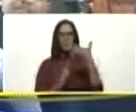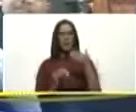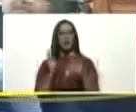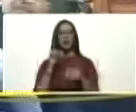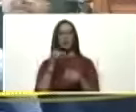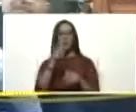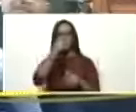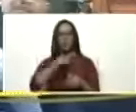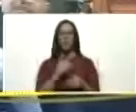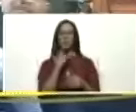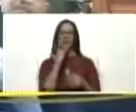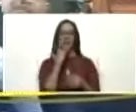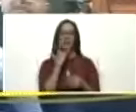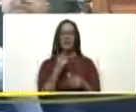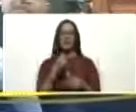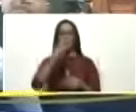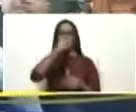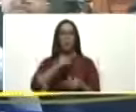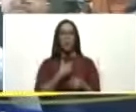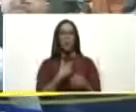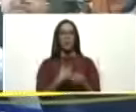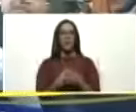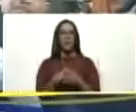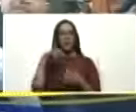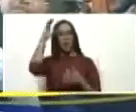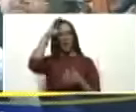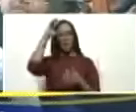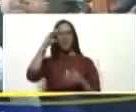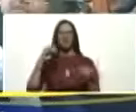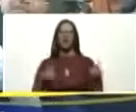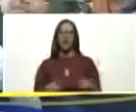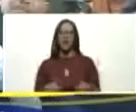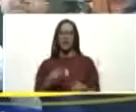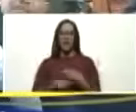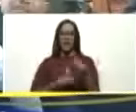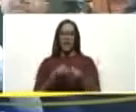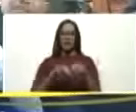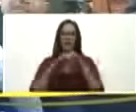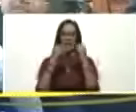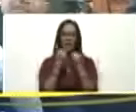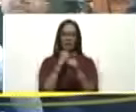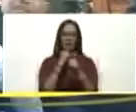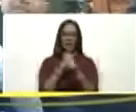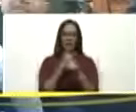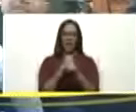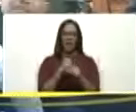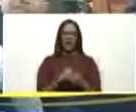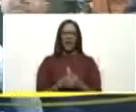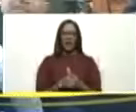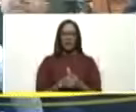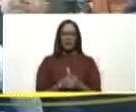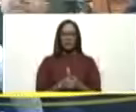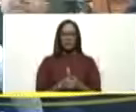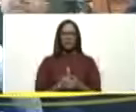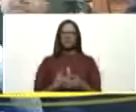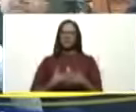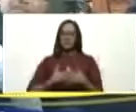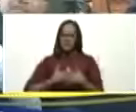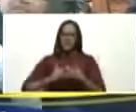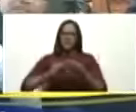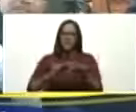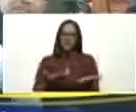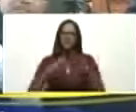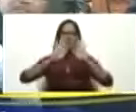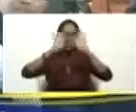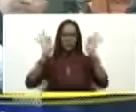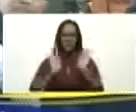sido un hombre valiente, un hombre consciente de los esfuerzos que hace la clase trabajadora, implementando un modelo